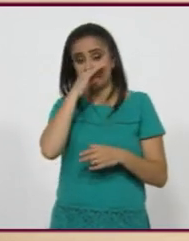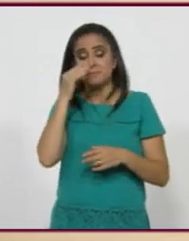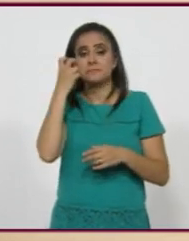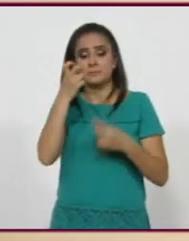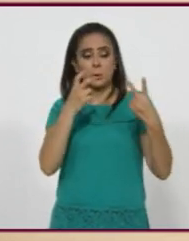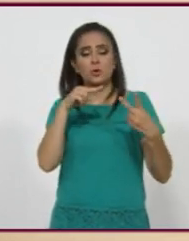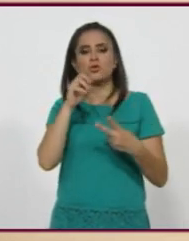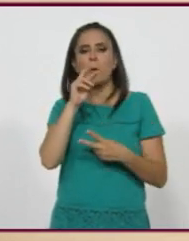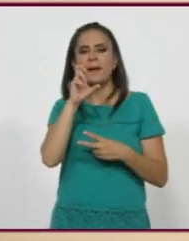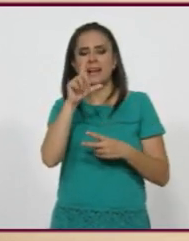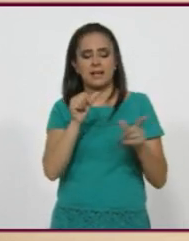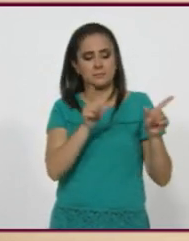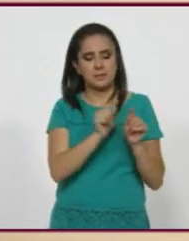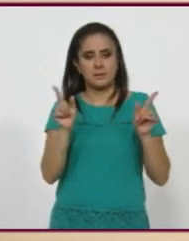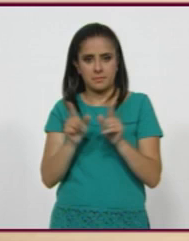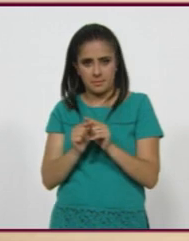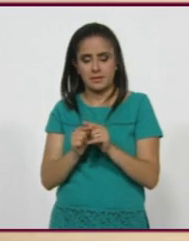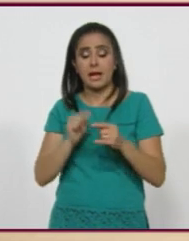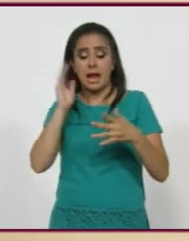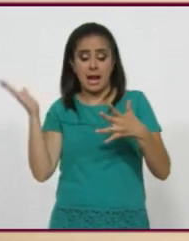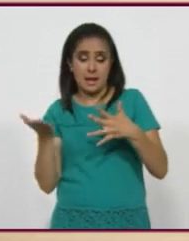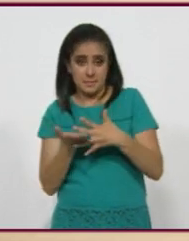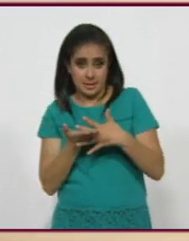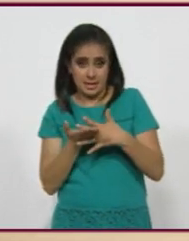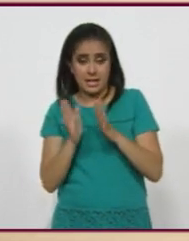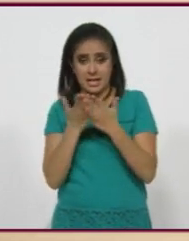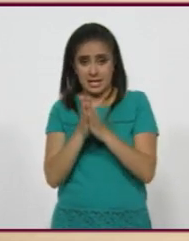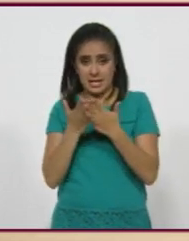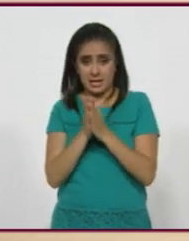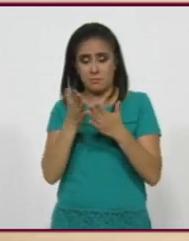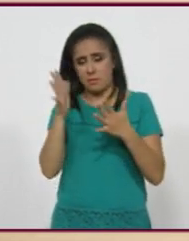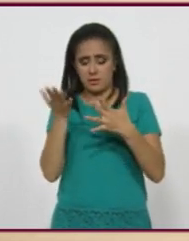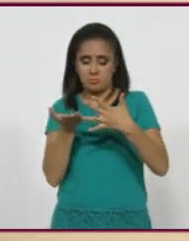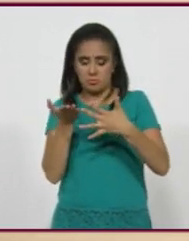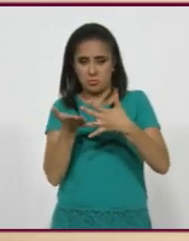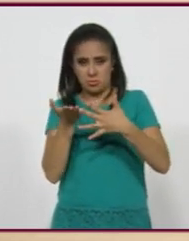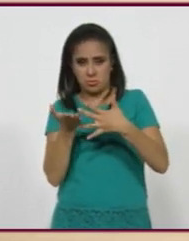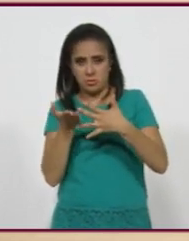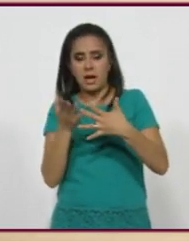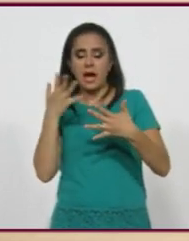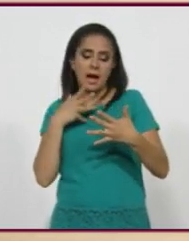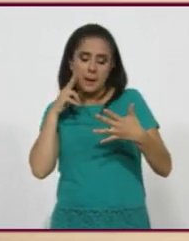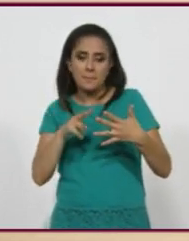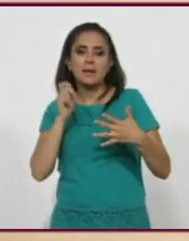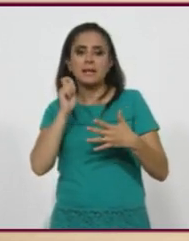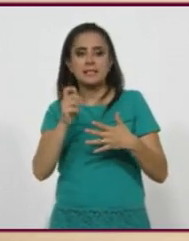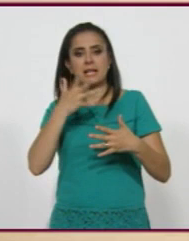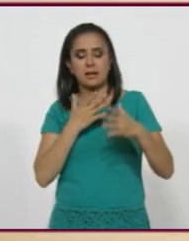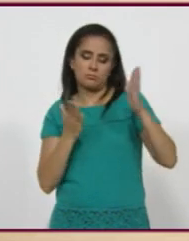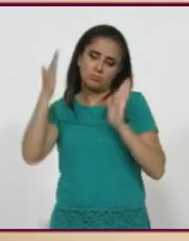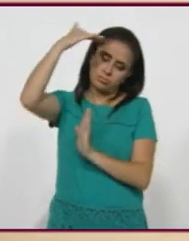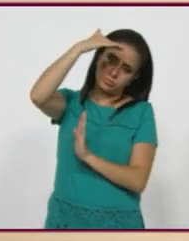dos novelas breves. A la mitad de libro, o un poco más o menos, se encuentra uno las letras de cabeza y